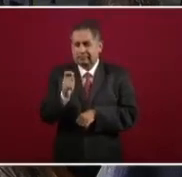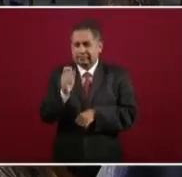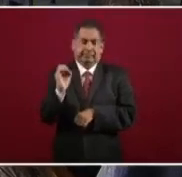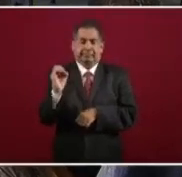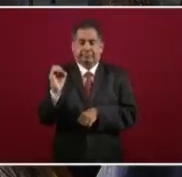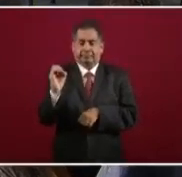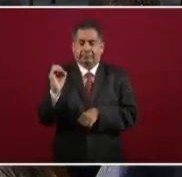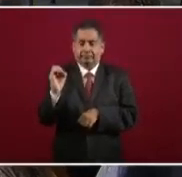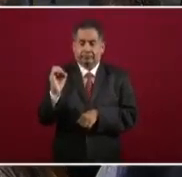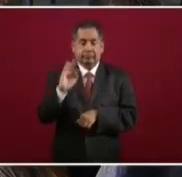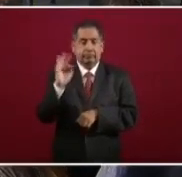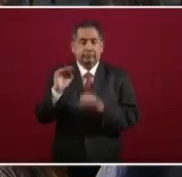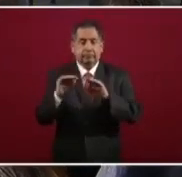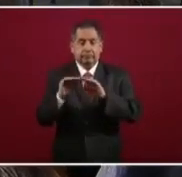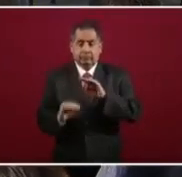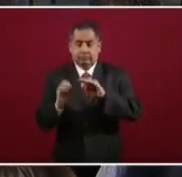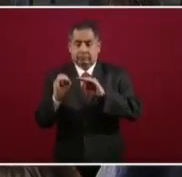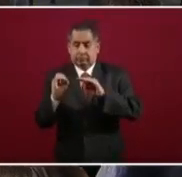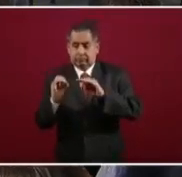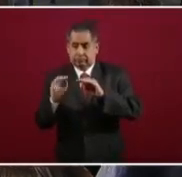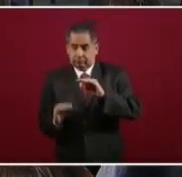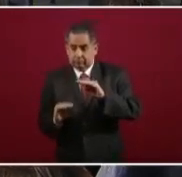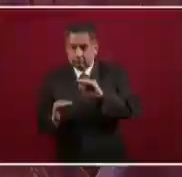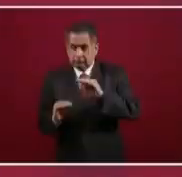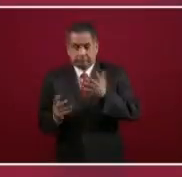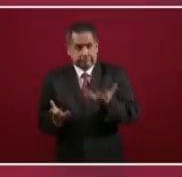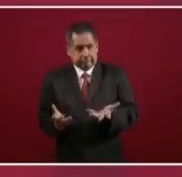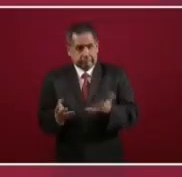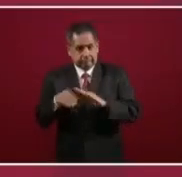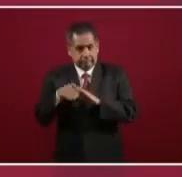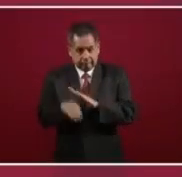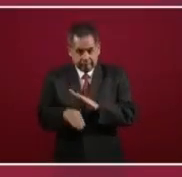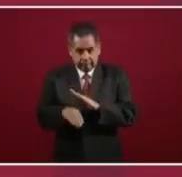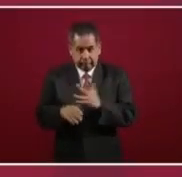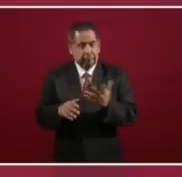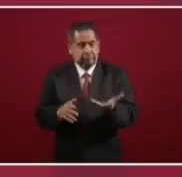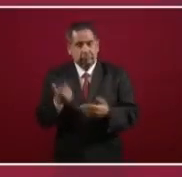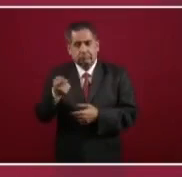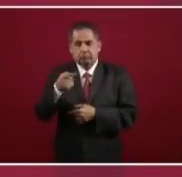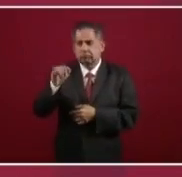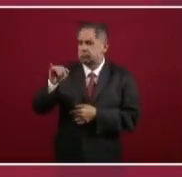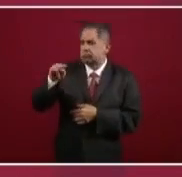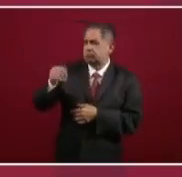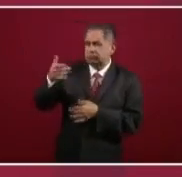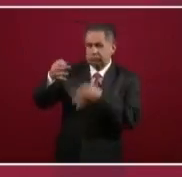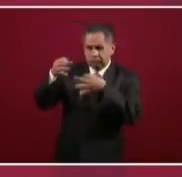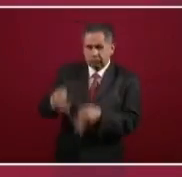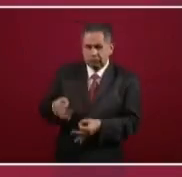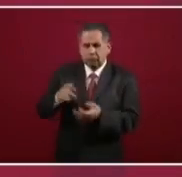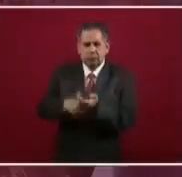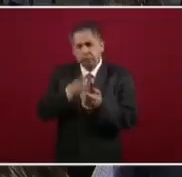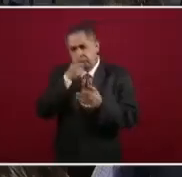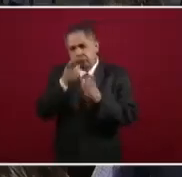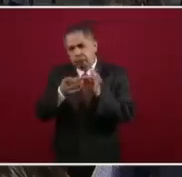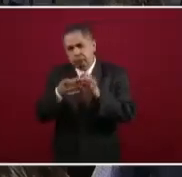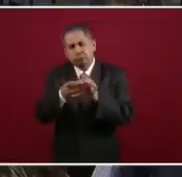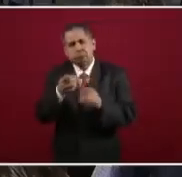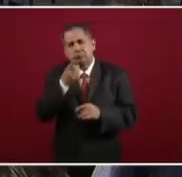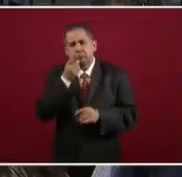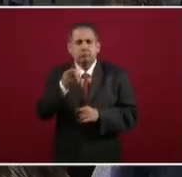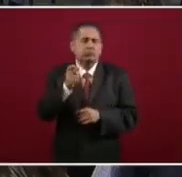inclusive por debajo del cero cuál es su lectura acerca de estos datos que son oficiales es del inegi y